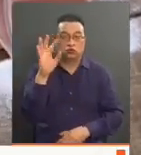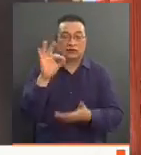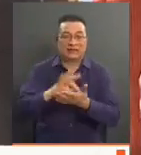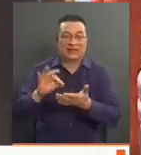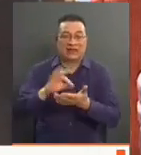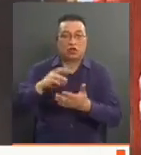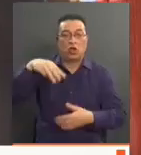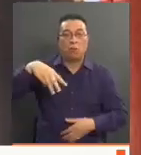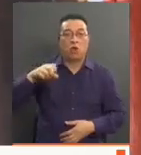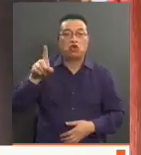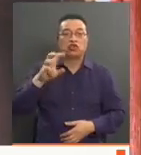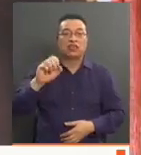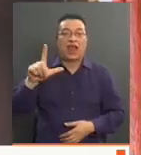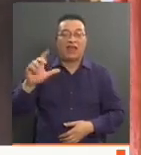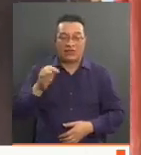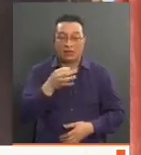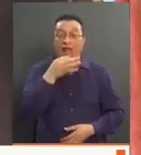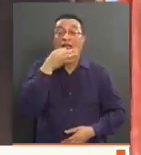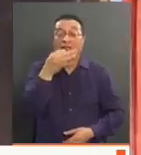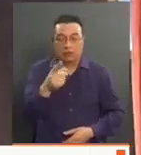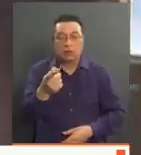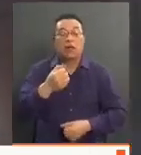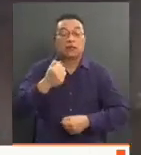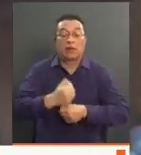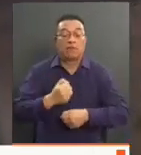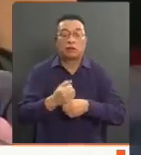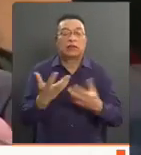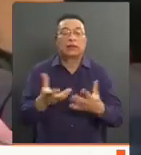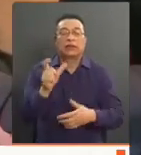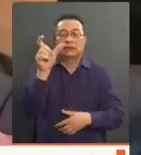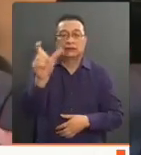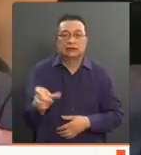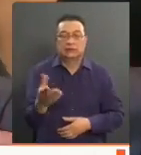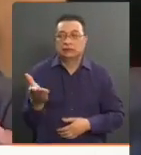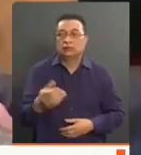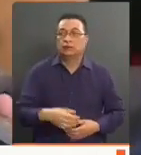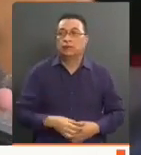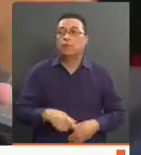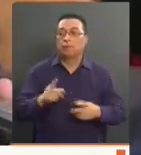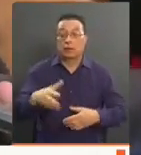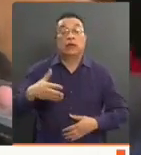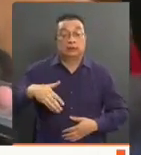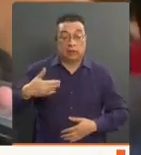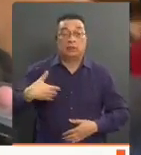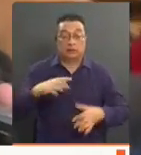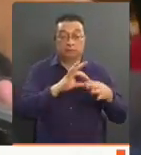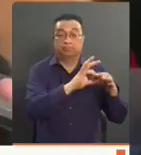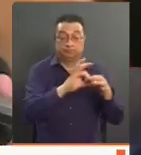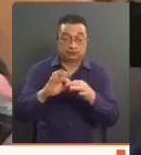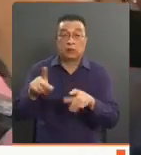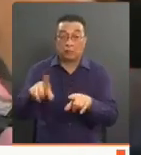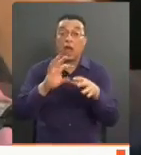una precisión respecto a las labores que realizaba el carabinero. Bueno, lamentar ese hecho es un hecho también grave.